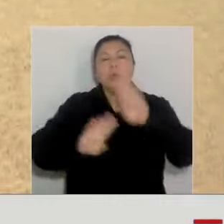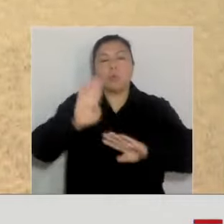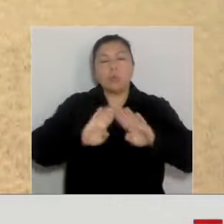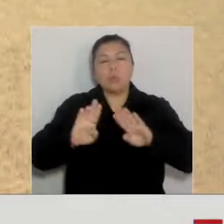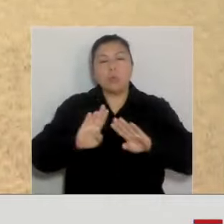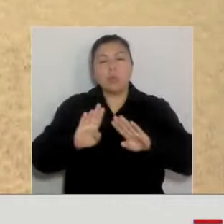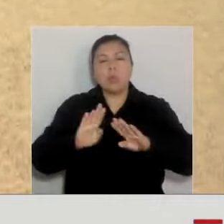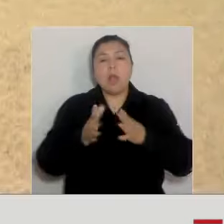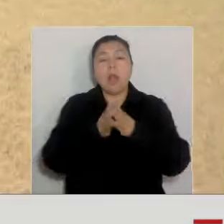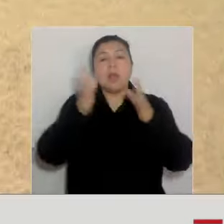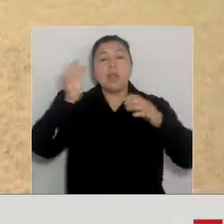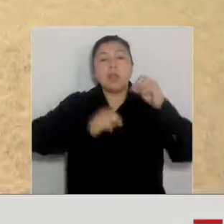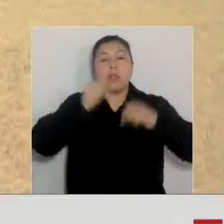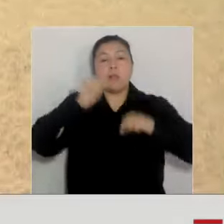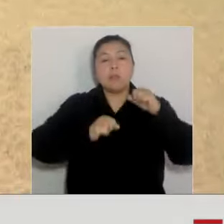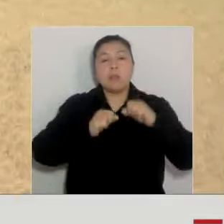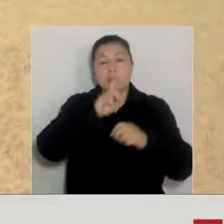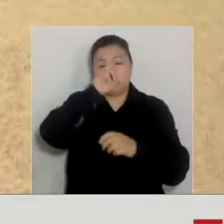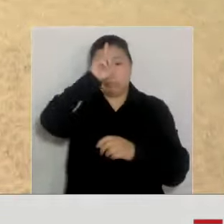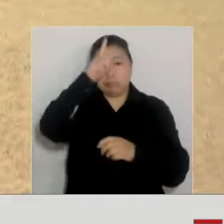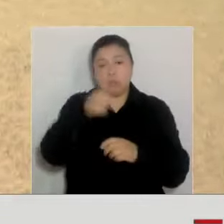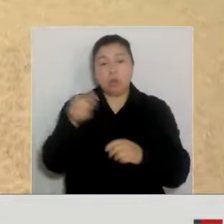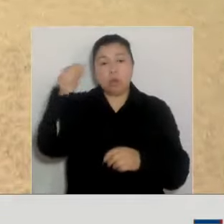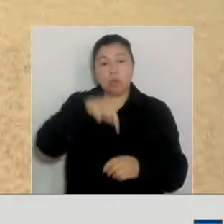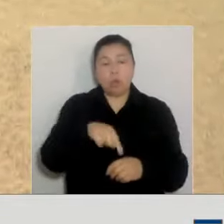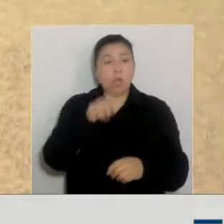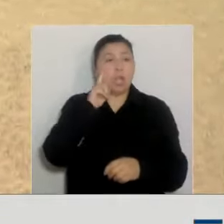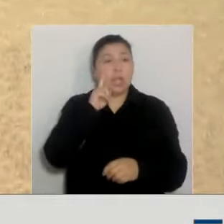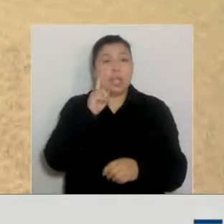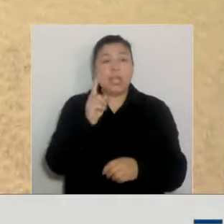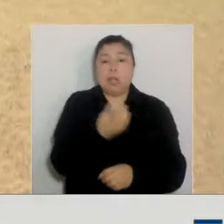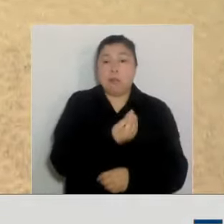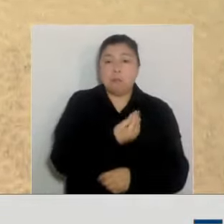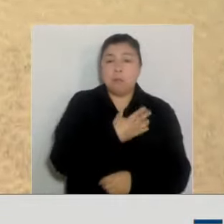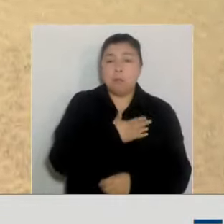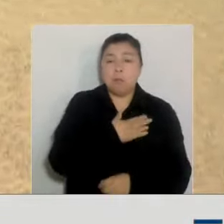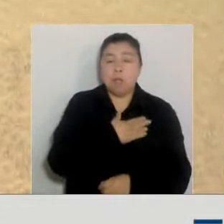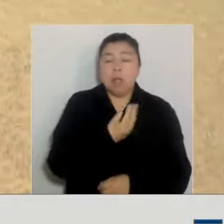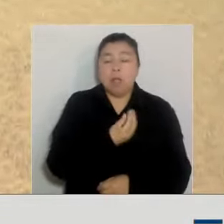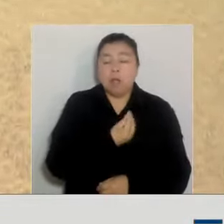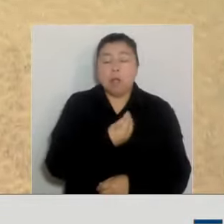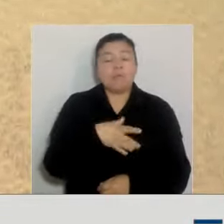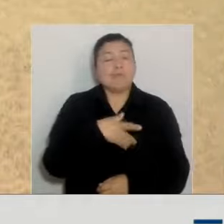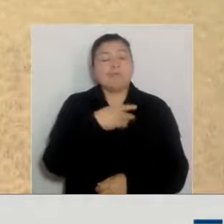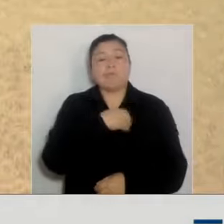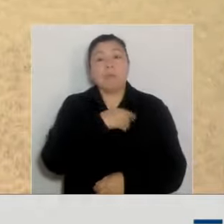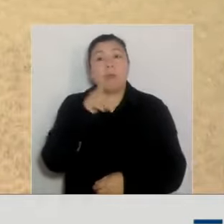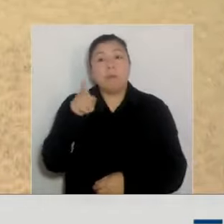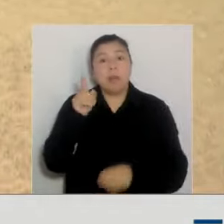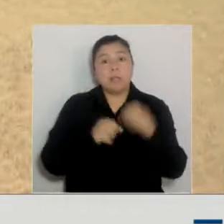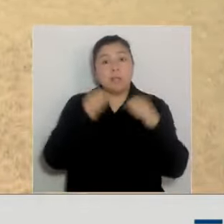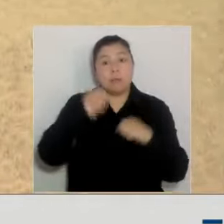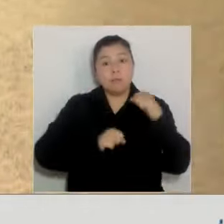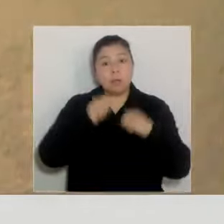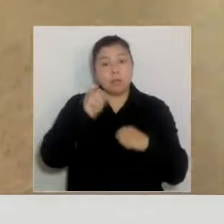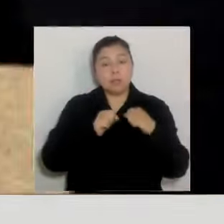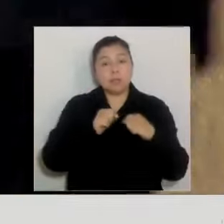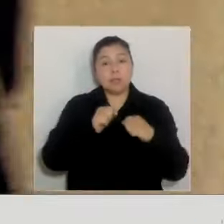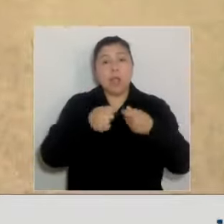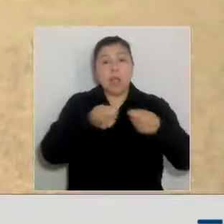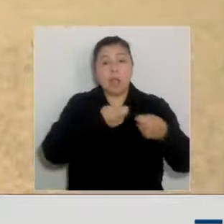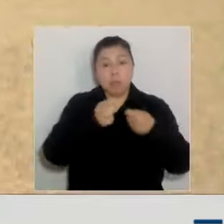grandes empresas tradicionales que hoy día tienen miedo ya que lamentablemente para ellos el mercado ha ido